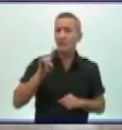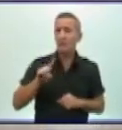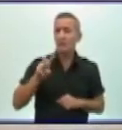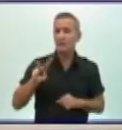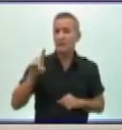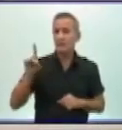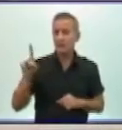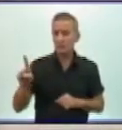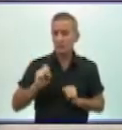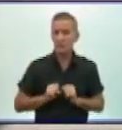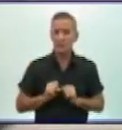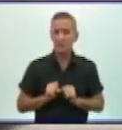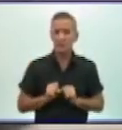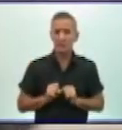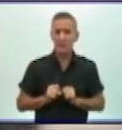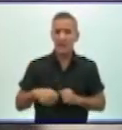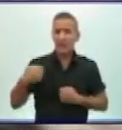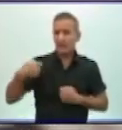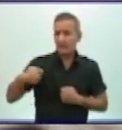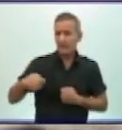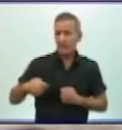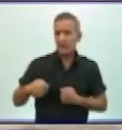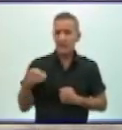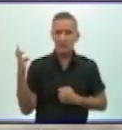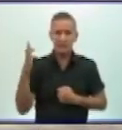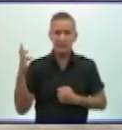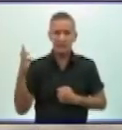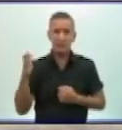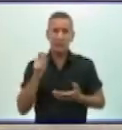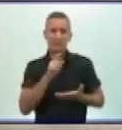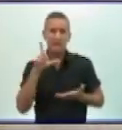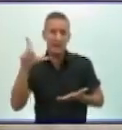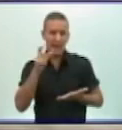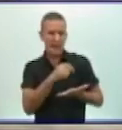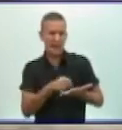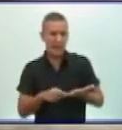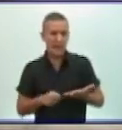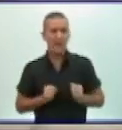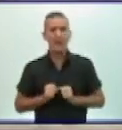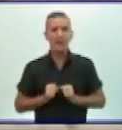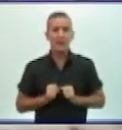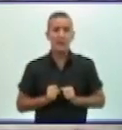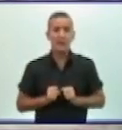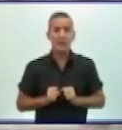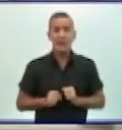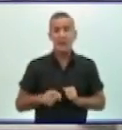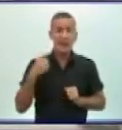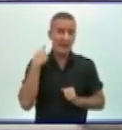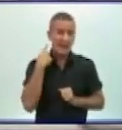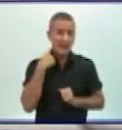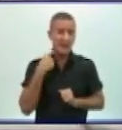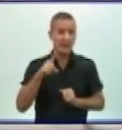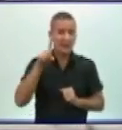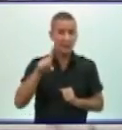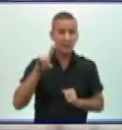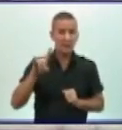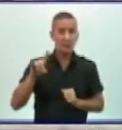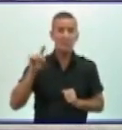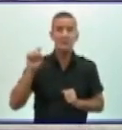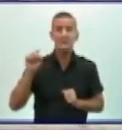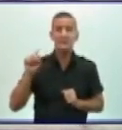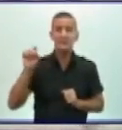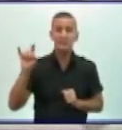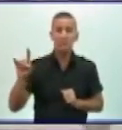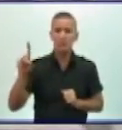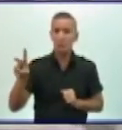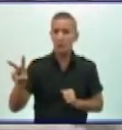Derecho, Filosofía y Letras. Comienza en ese curso en la Universidad de La Habana y ya en el año 1992, Julio